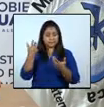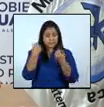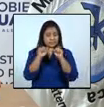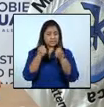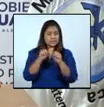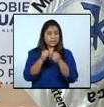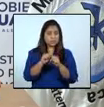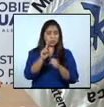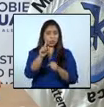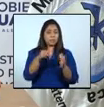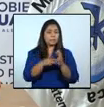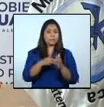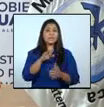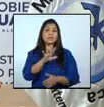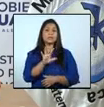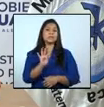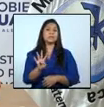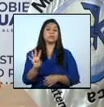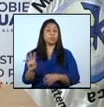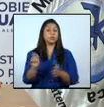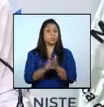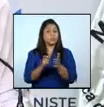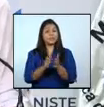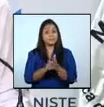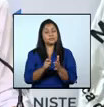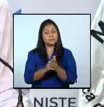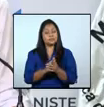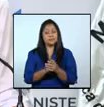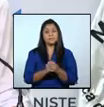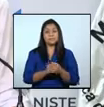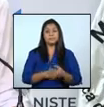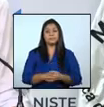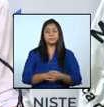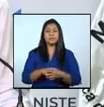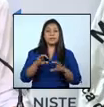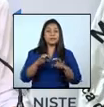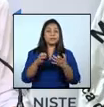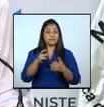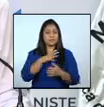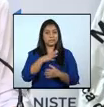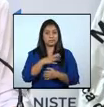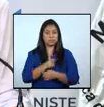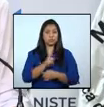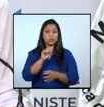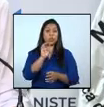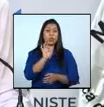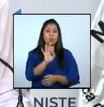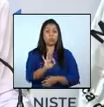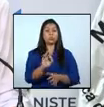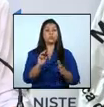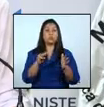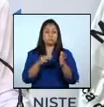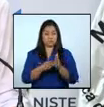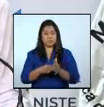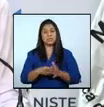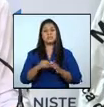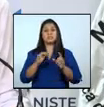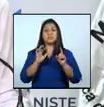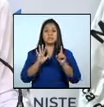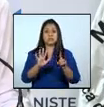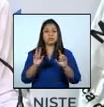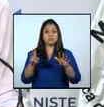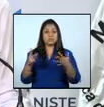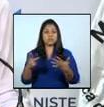realizado 1,544 pruebas. Contamos con 8,617 casos activos,